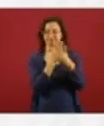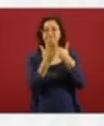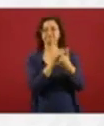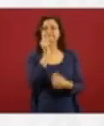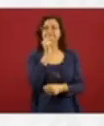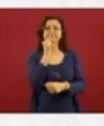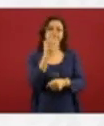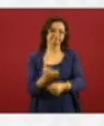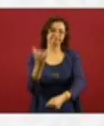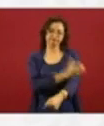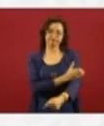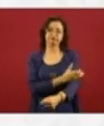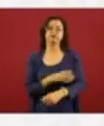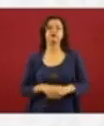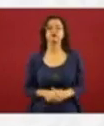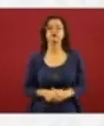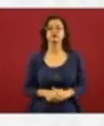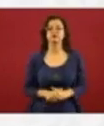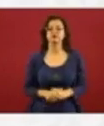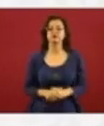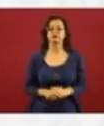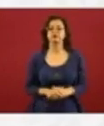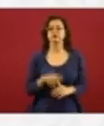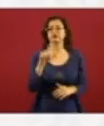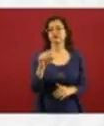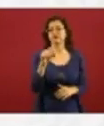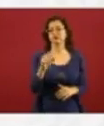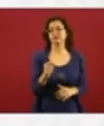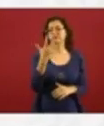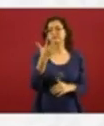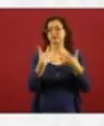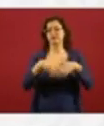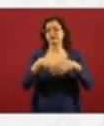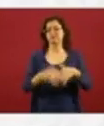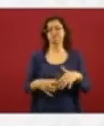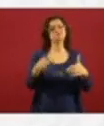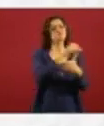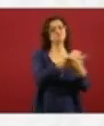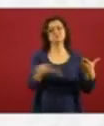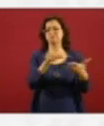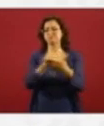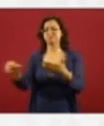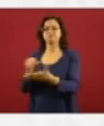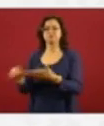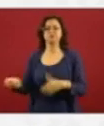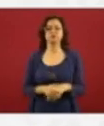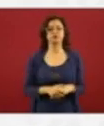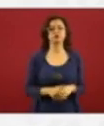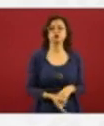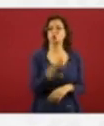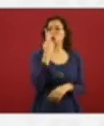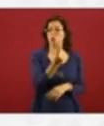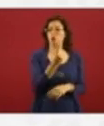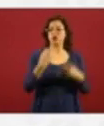Pública ya muy pronto. 25 bombas inmovilizadas en el país. La que no se dejó colocar